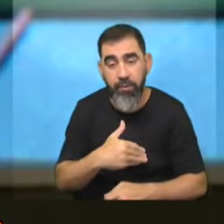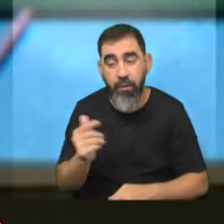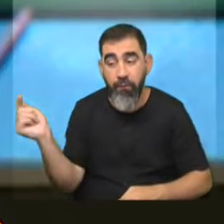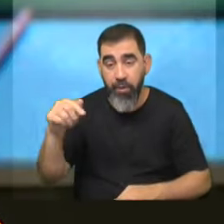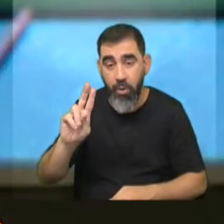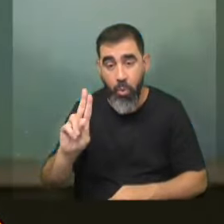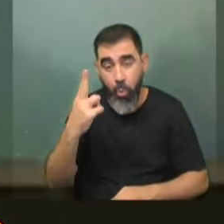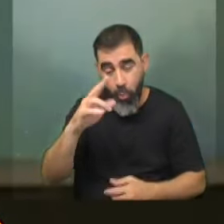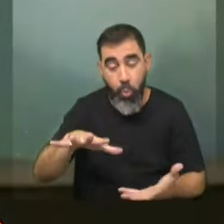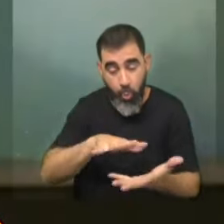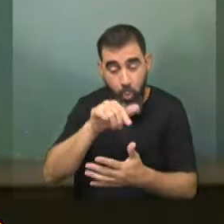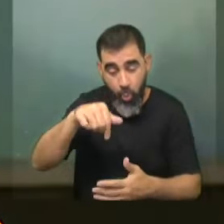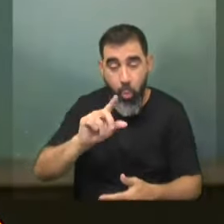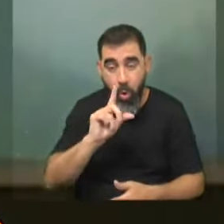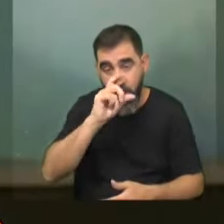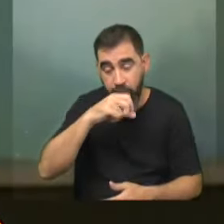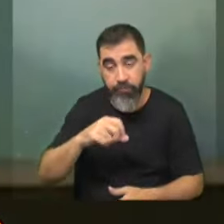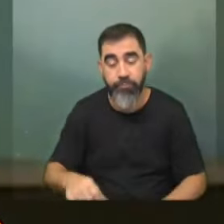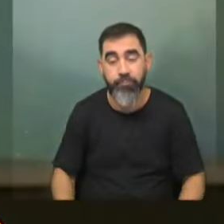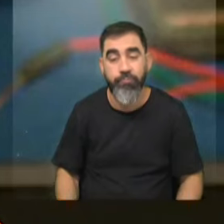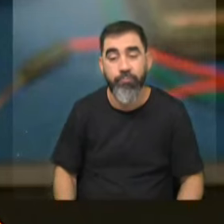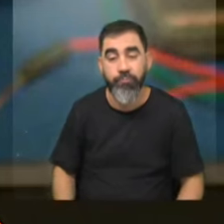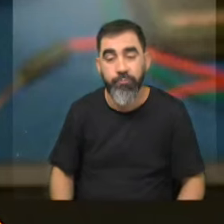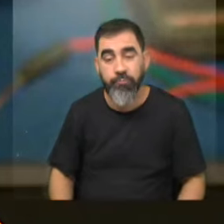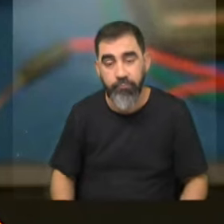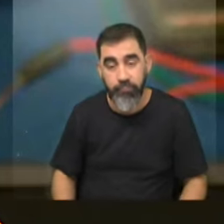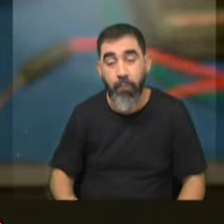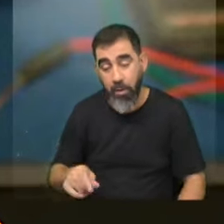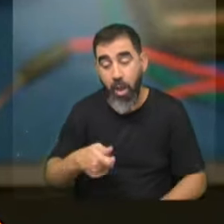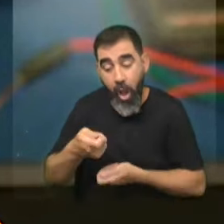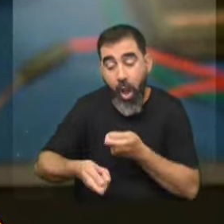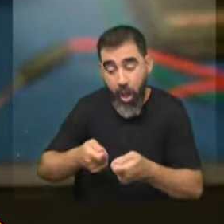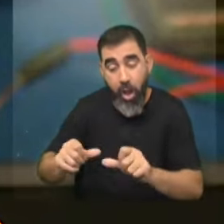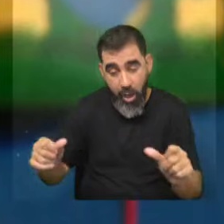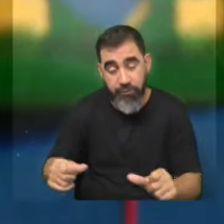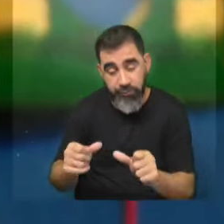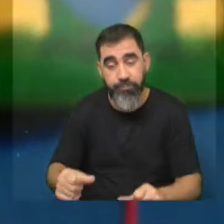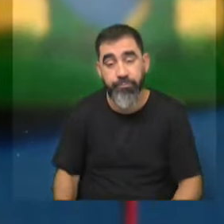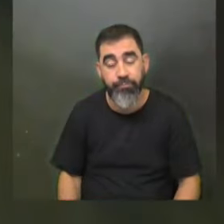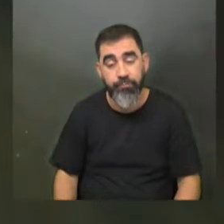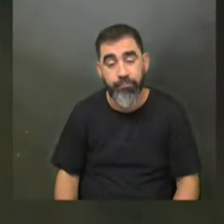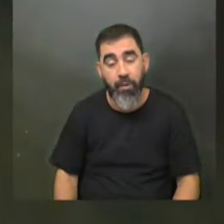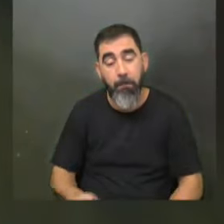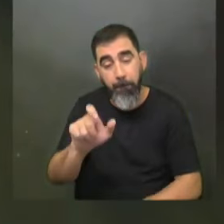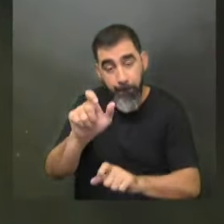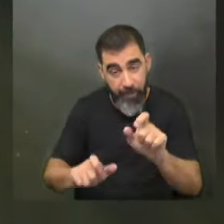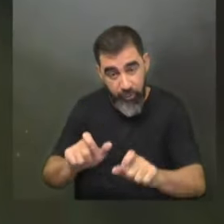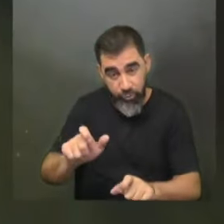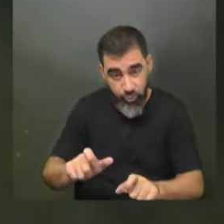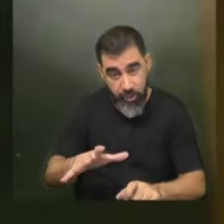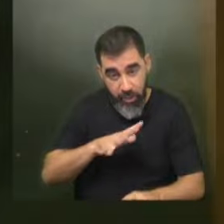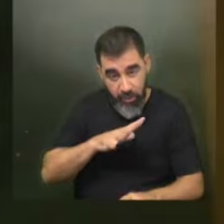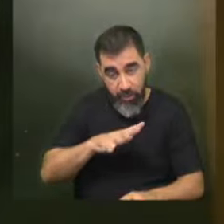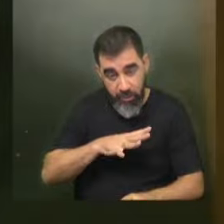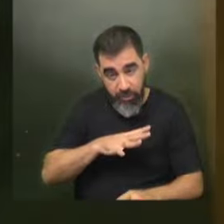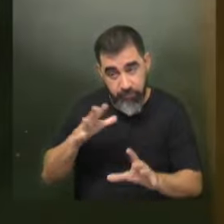Zona Franca de Montevideo. Sí, sí, ahí arman satélites. Uh-huh. ¿Y hay gente que esté en Satellogic que haya pasado o que haya